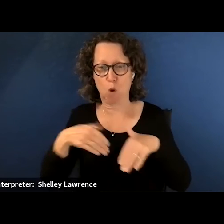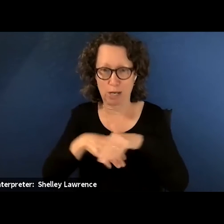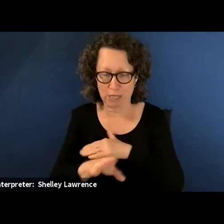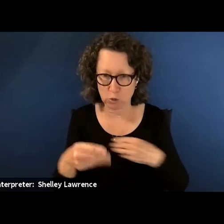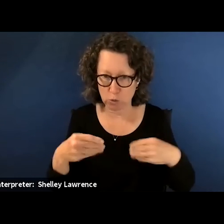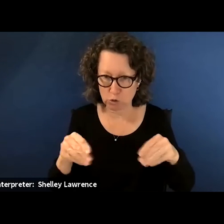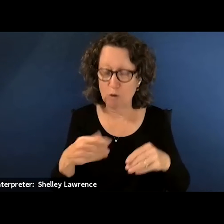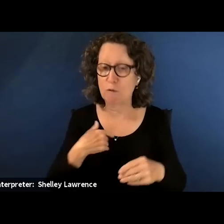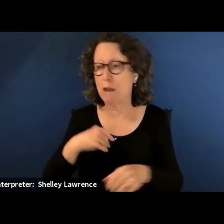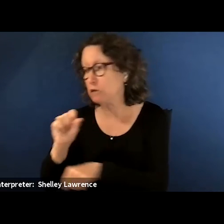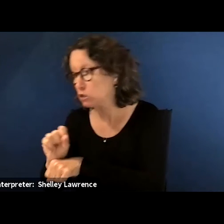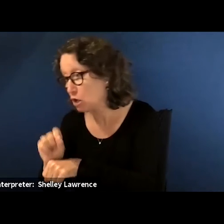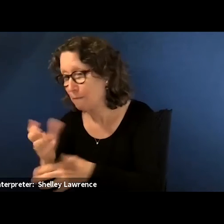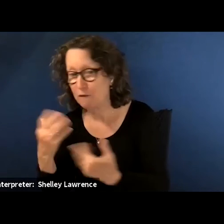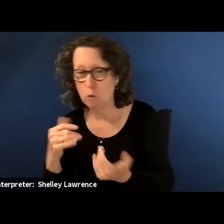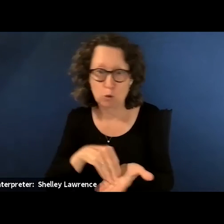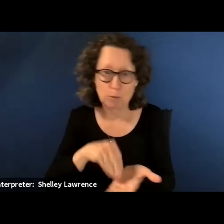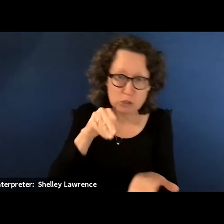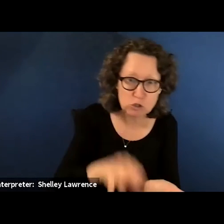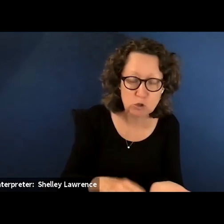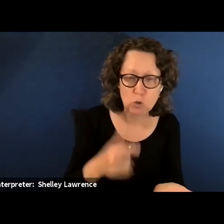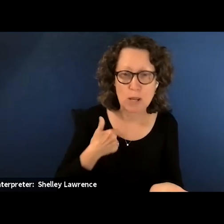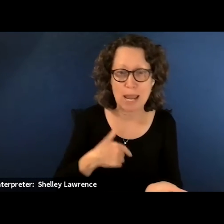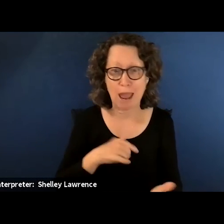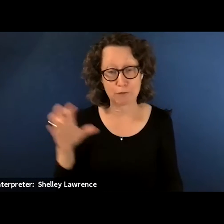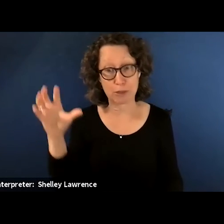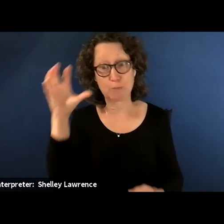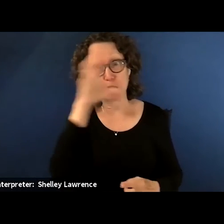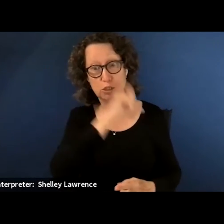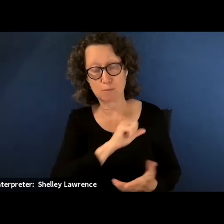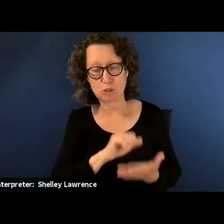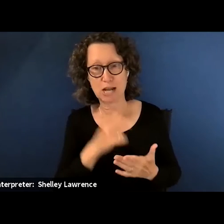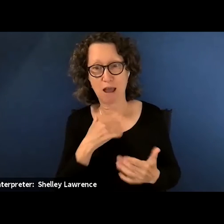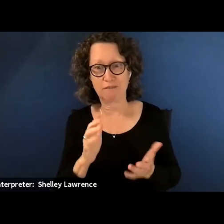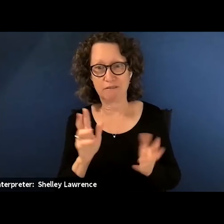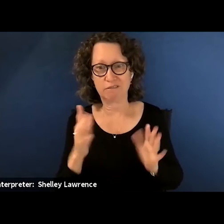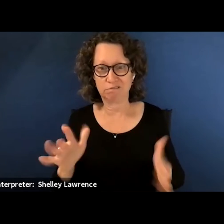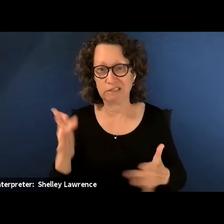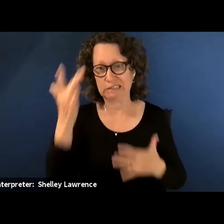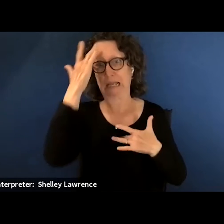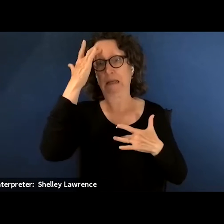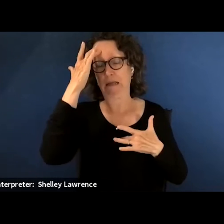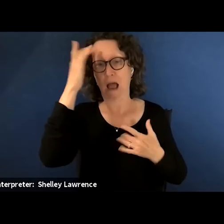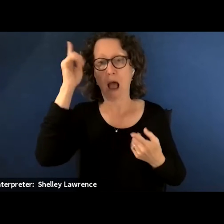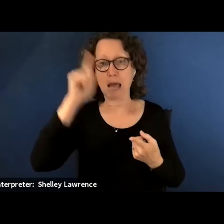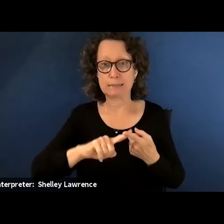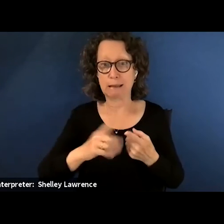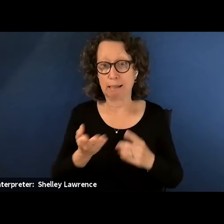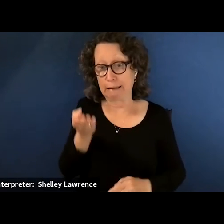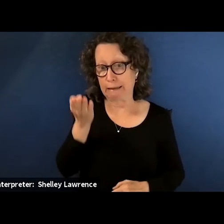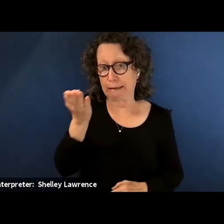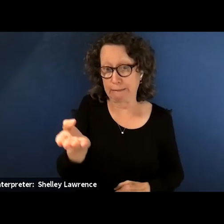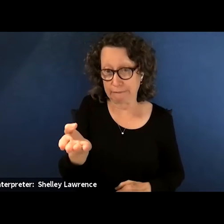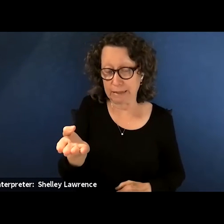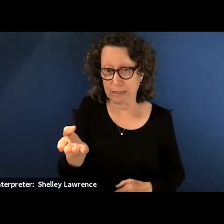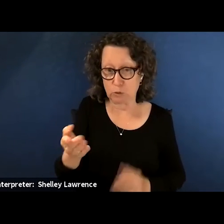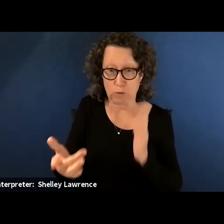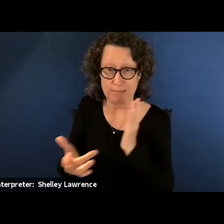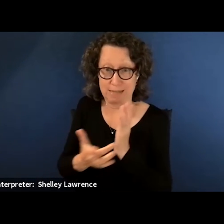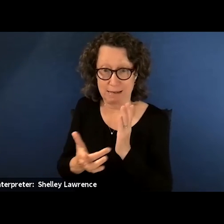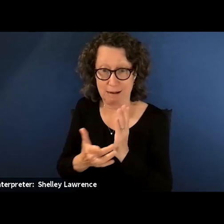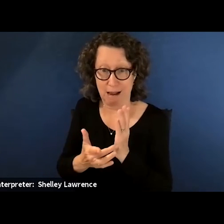para crear esta situación en donde si queremos ser estudiantes, si queremos ser empleados, de que tenemos